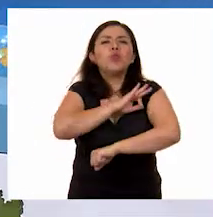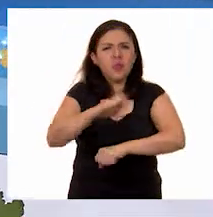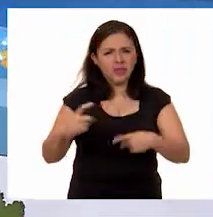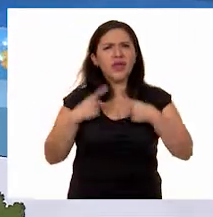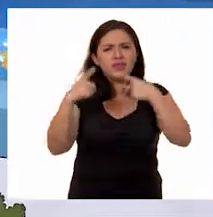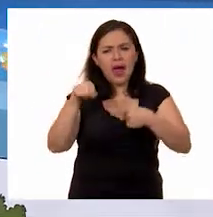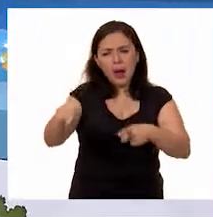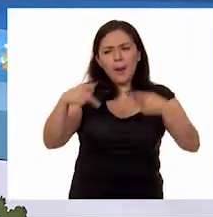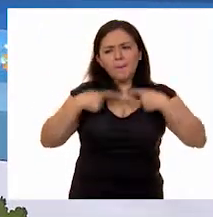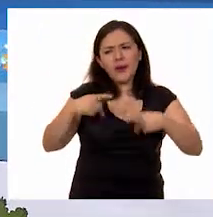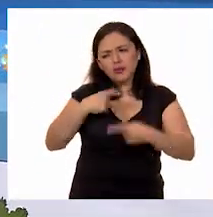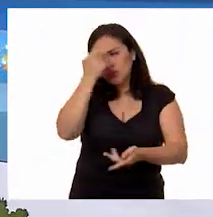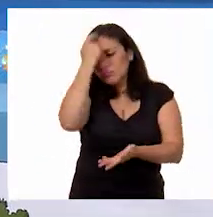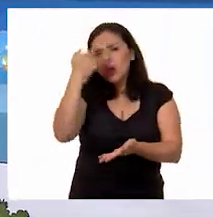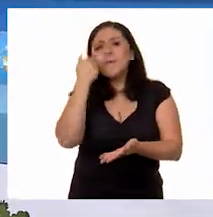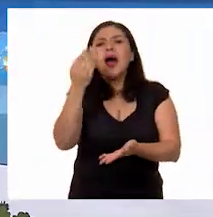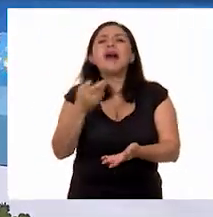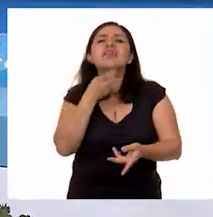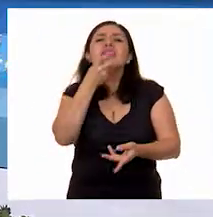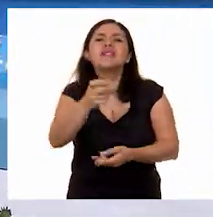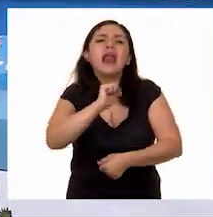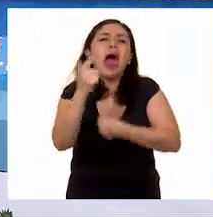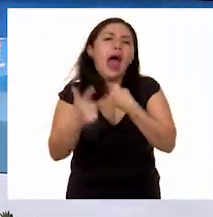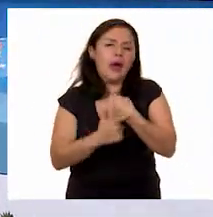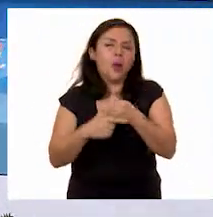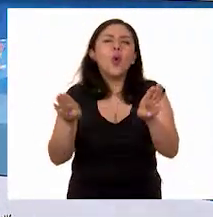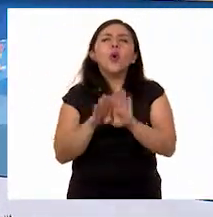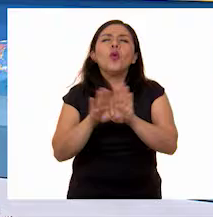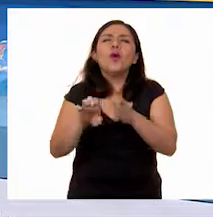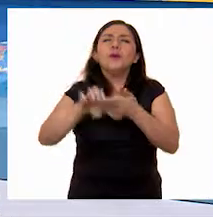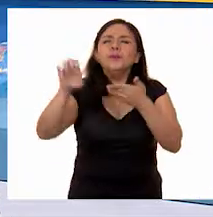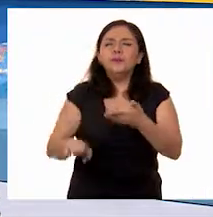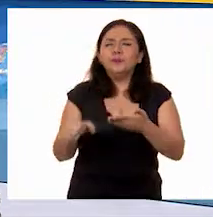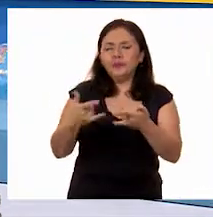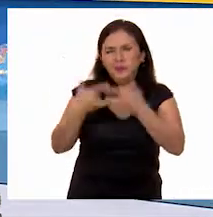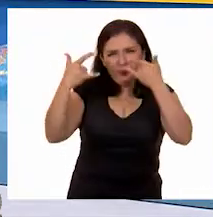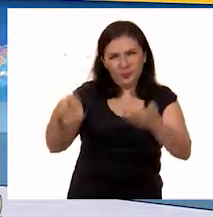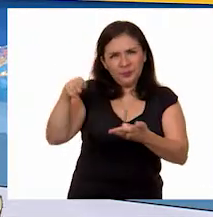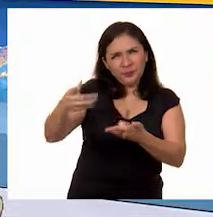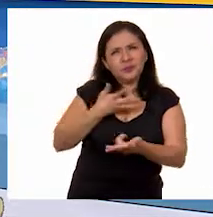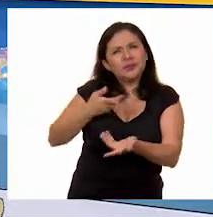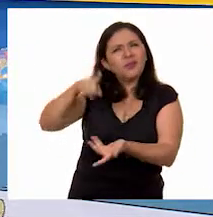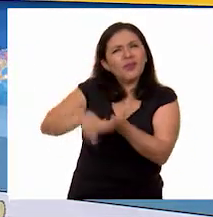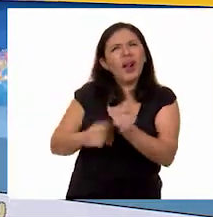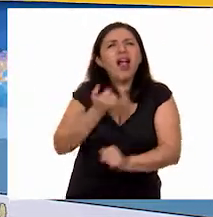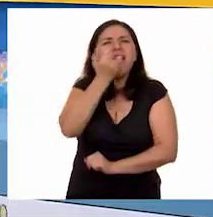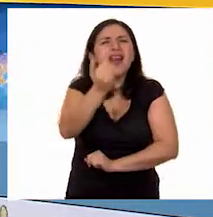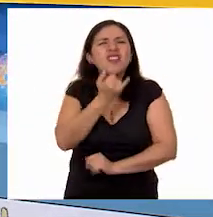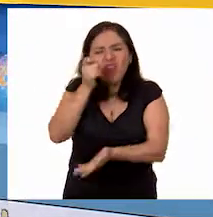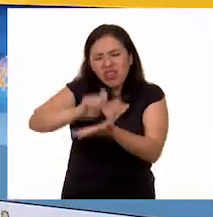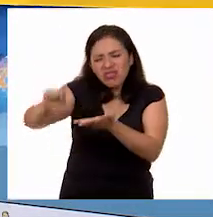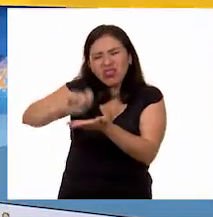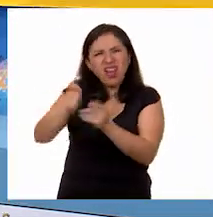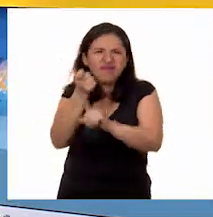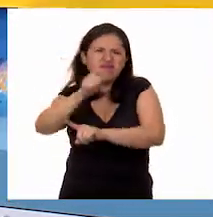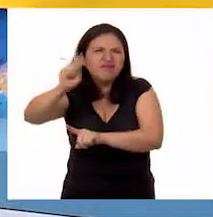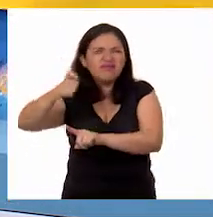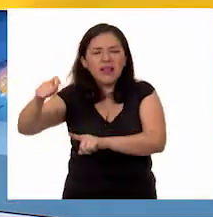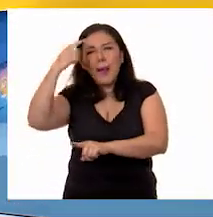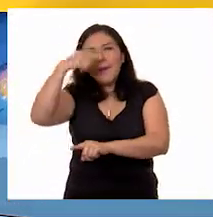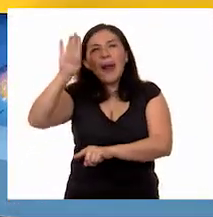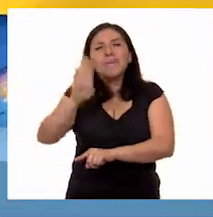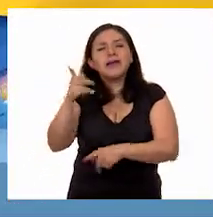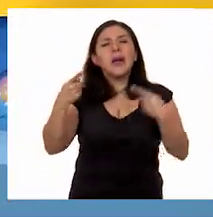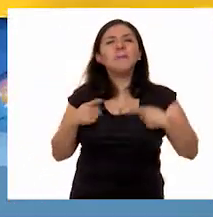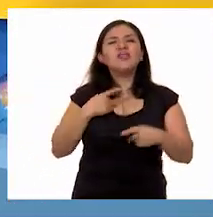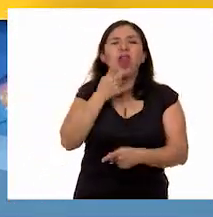autor para comunicar algo, como cuando en el relato histórico incluían errores ortográficos para emular el habla de un